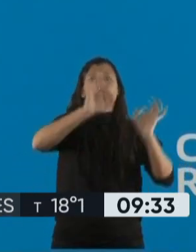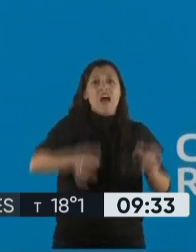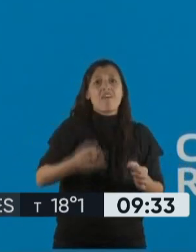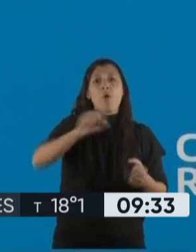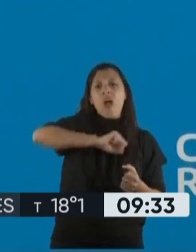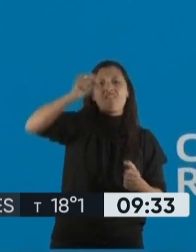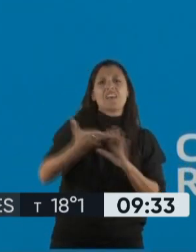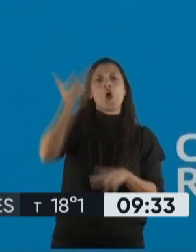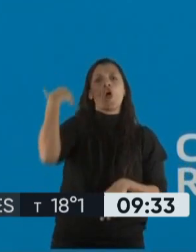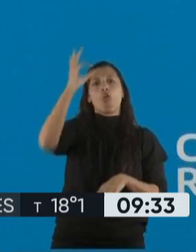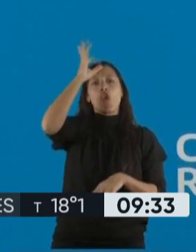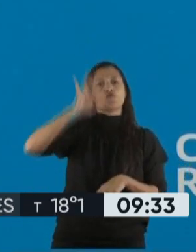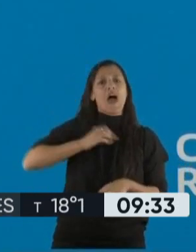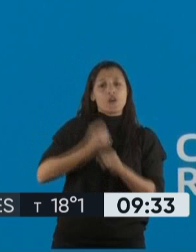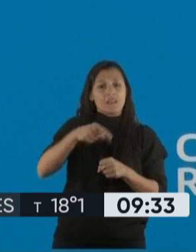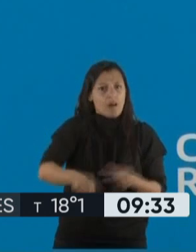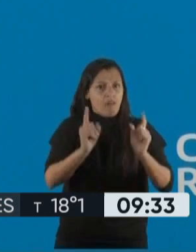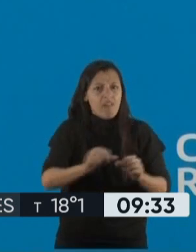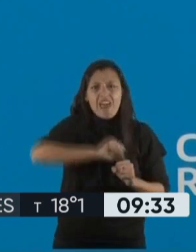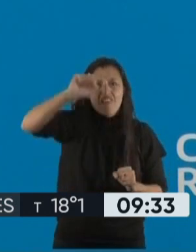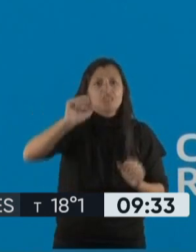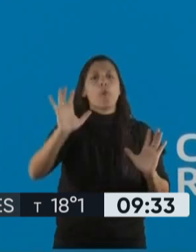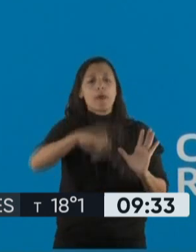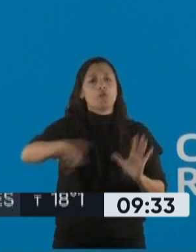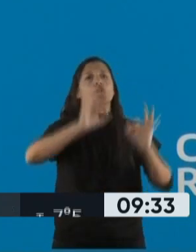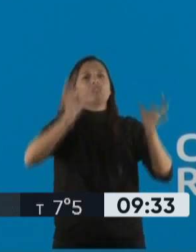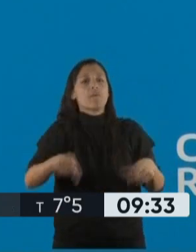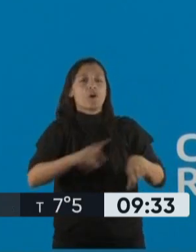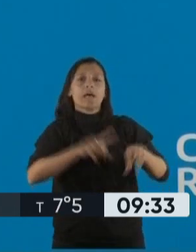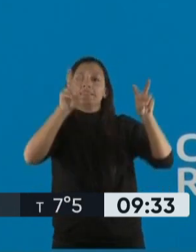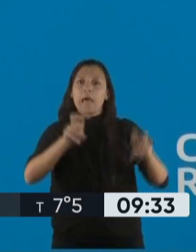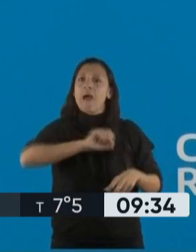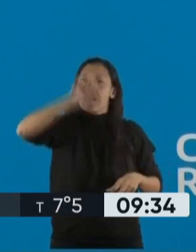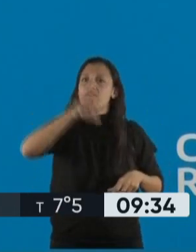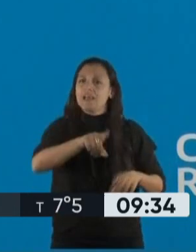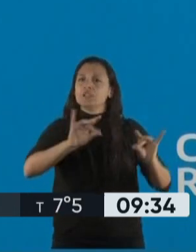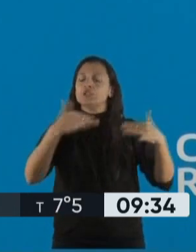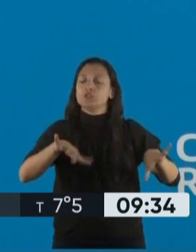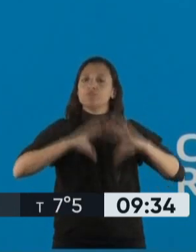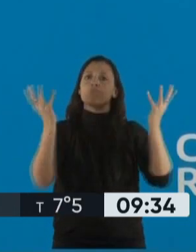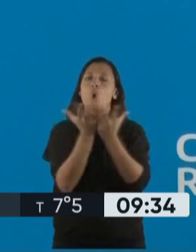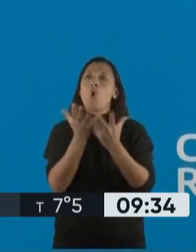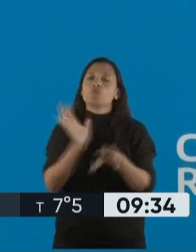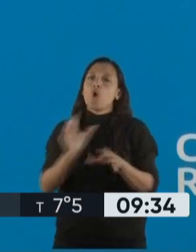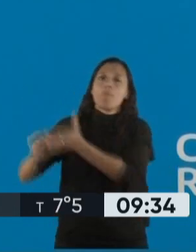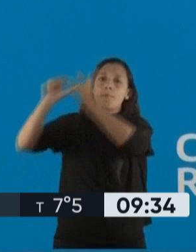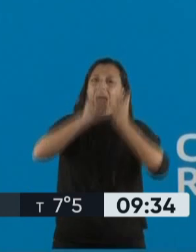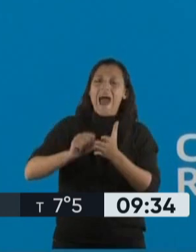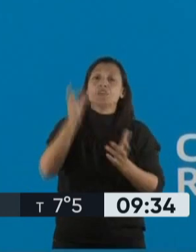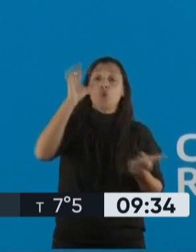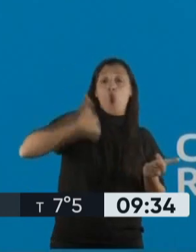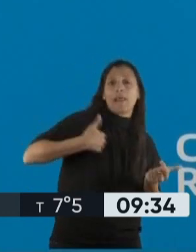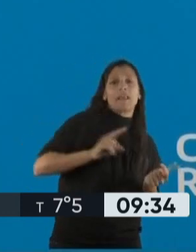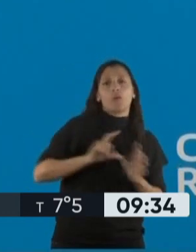desde hace 12 años, pero tampoco podemos desconocer que estamos en un momento en que la inflación es el tema mundial y está golpeando a todos los países de